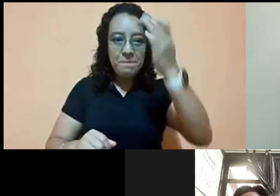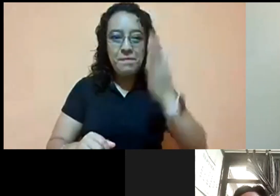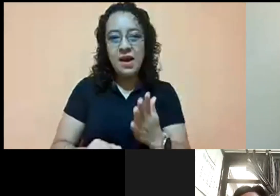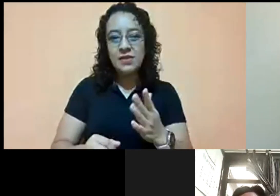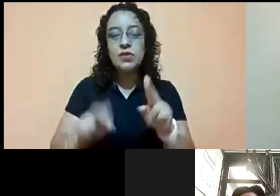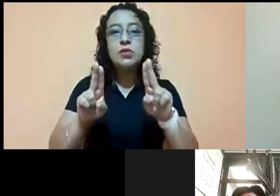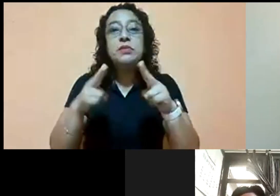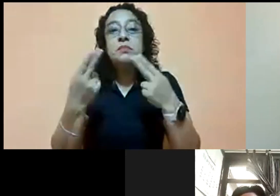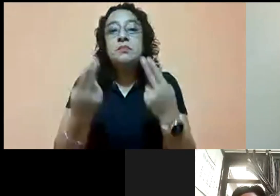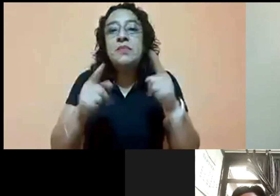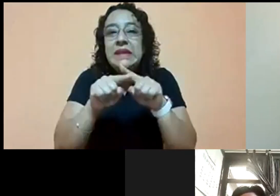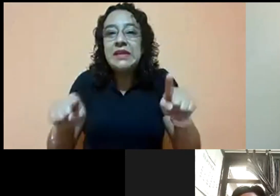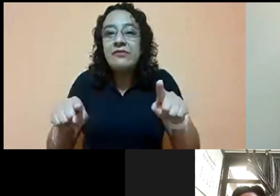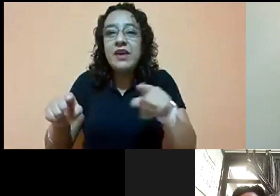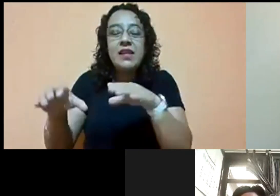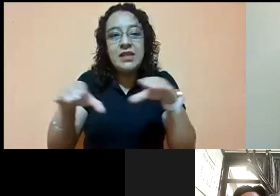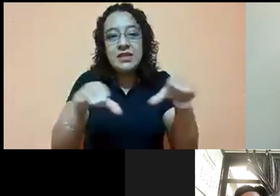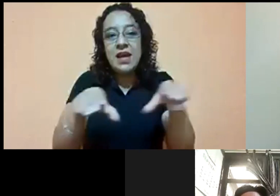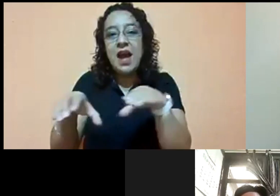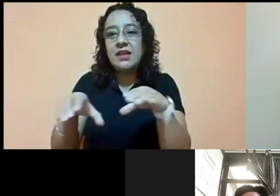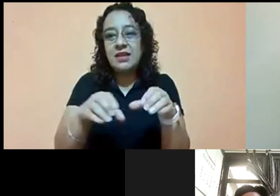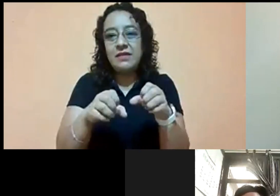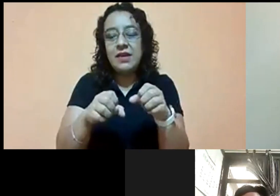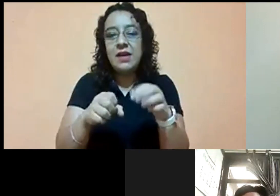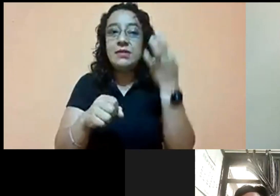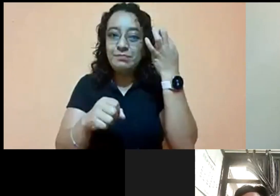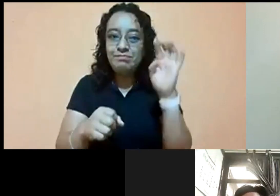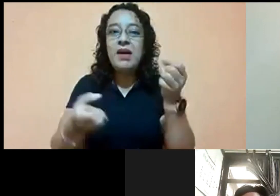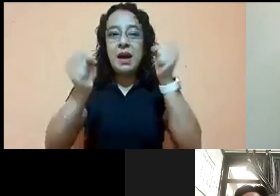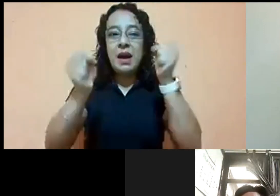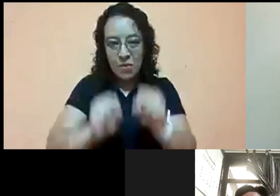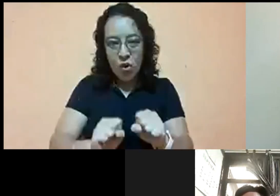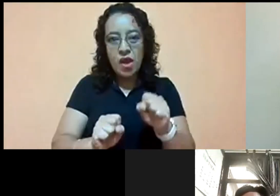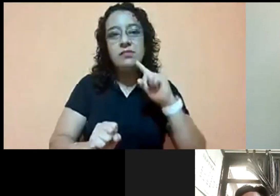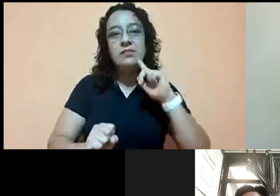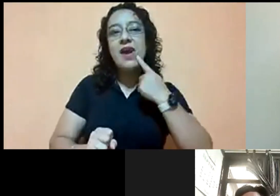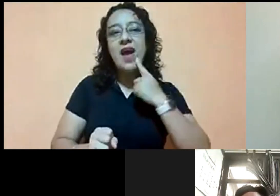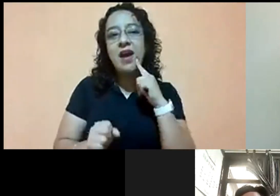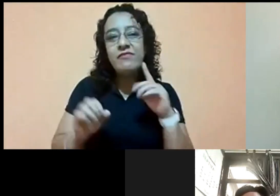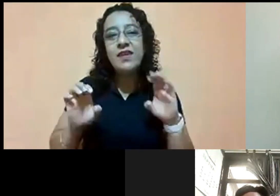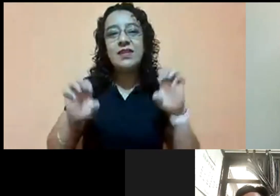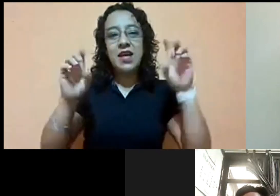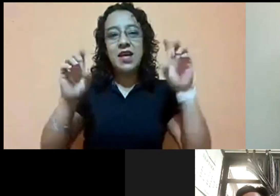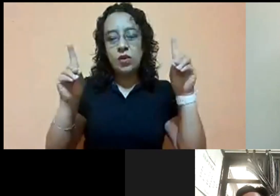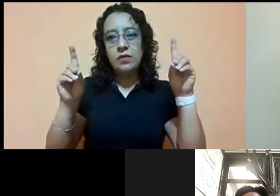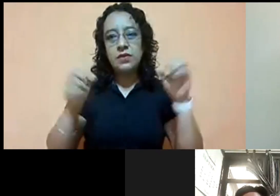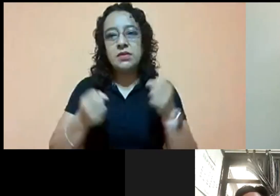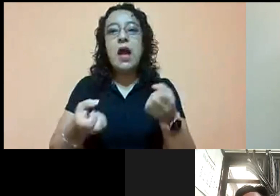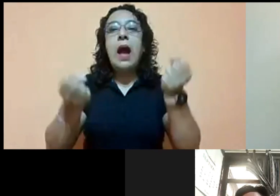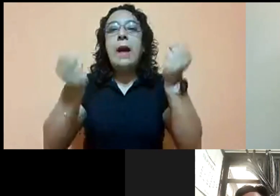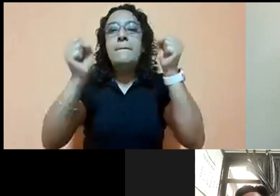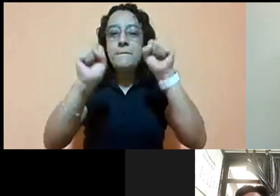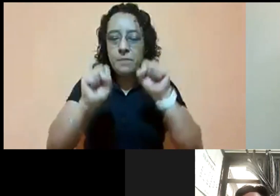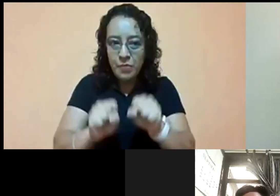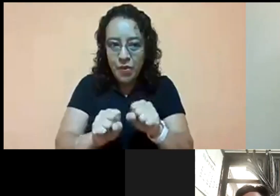para concientizar, para poder involucrar a autoridades educativas, para poder trasladar a